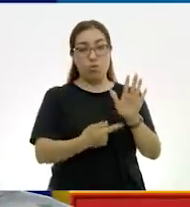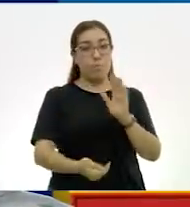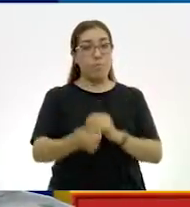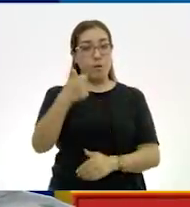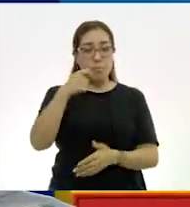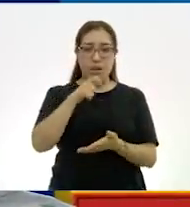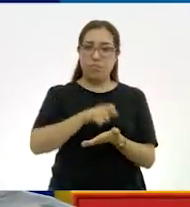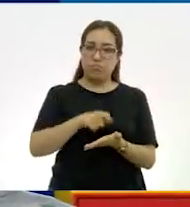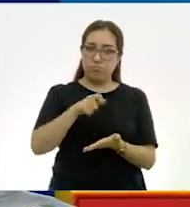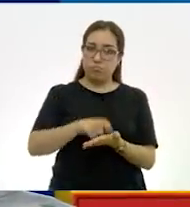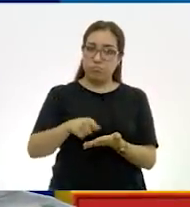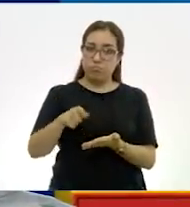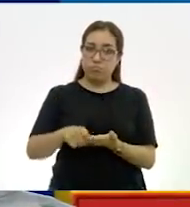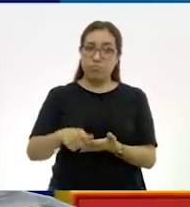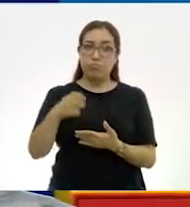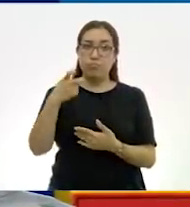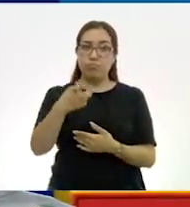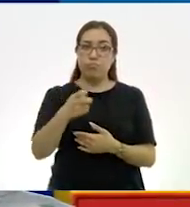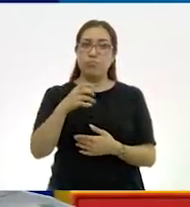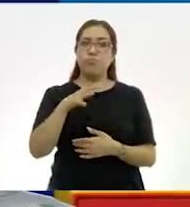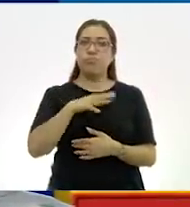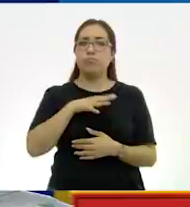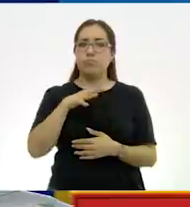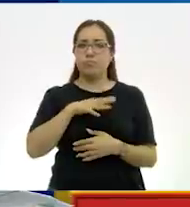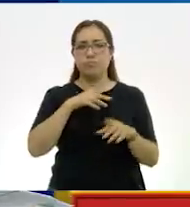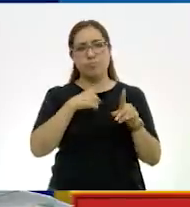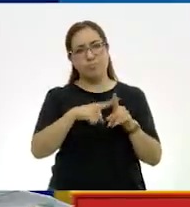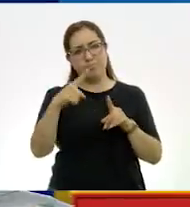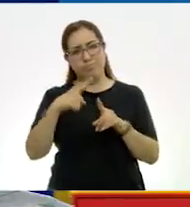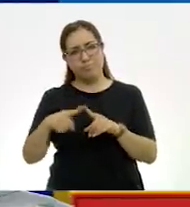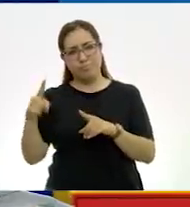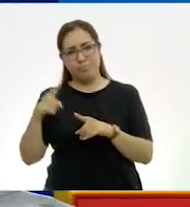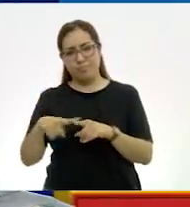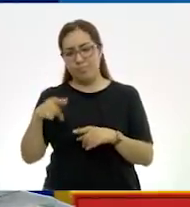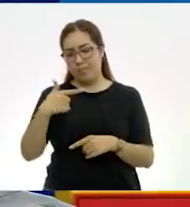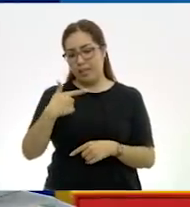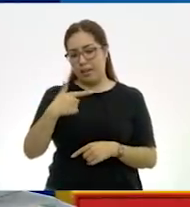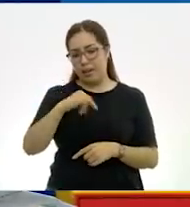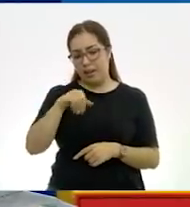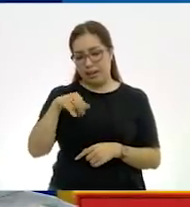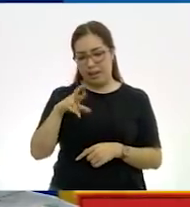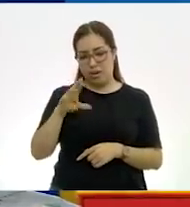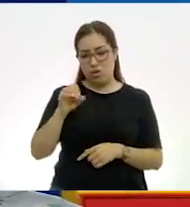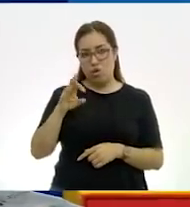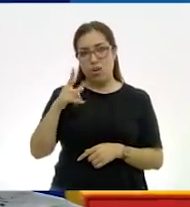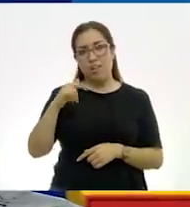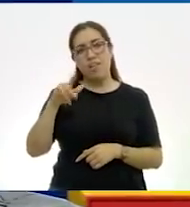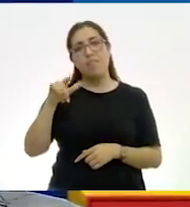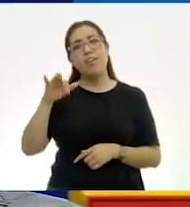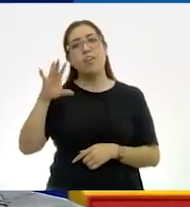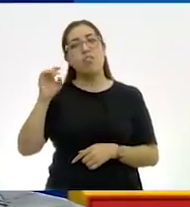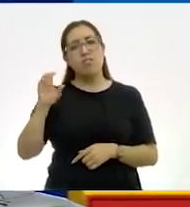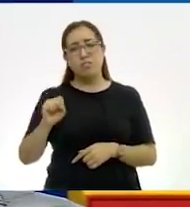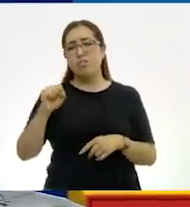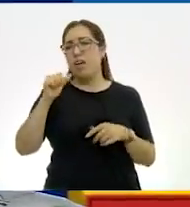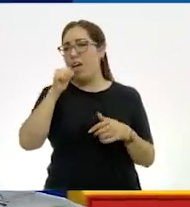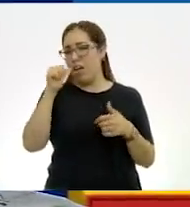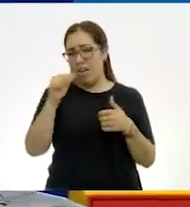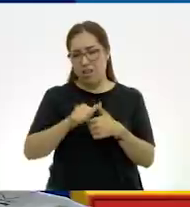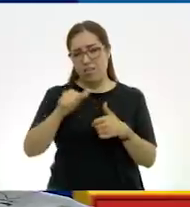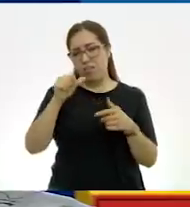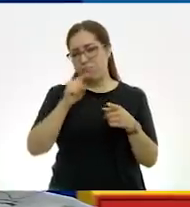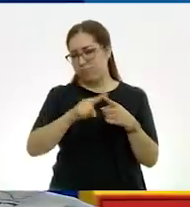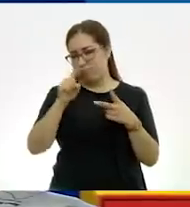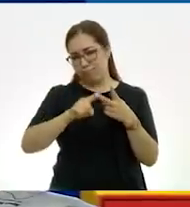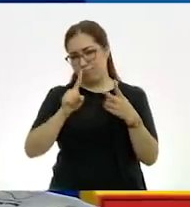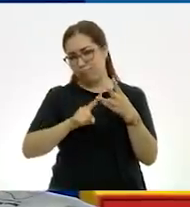signos. Principalmente tenemos por su forma los cuneiformes, los jeroglíficos, los ideográficos y los alfabéticos. Y en esta